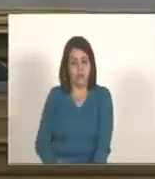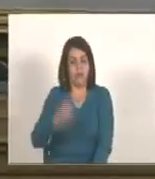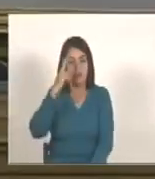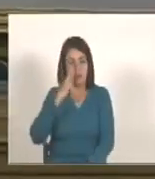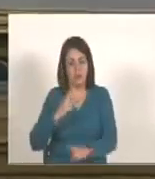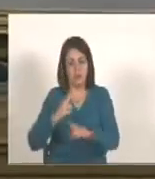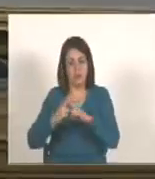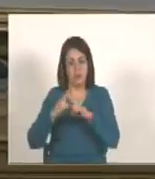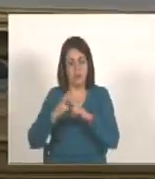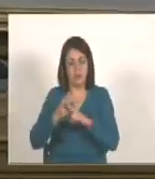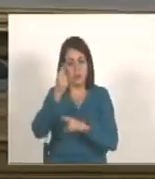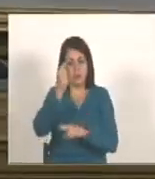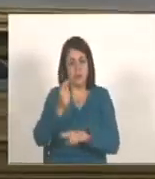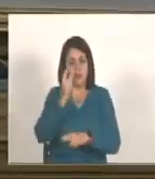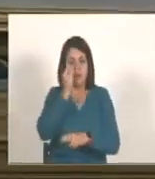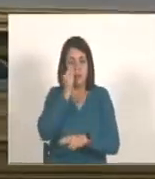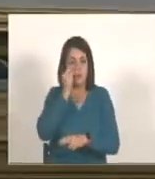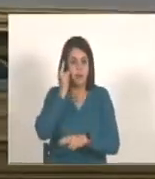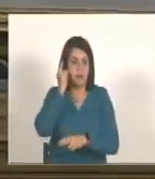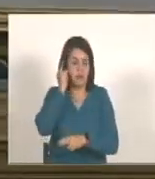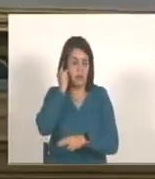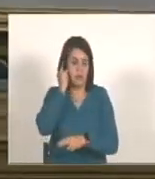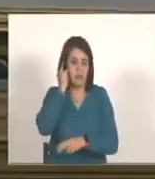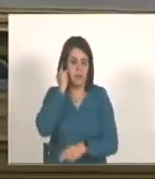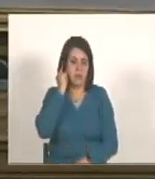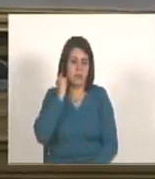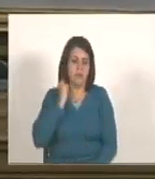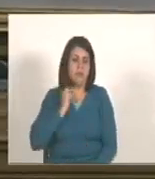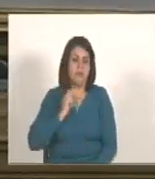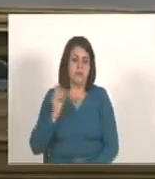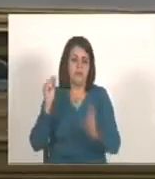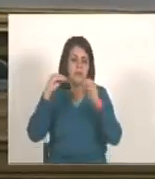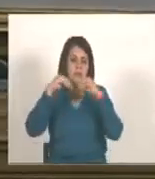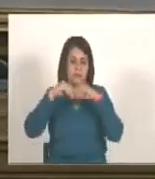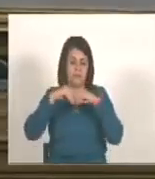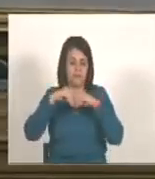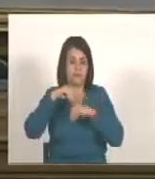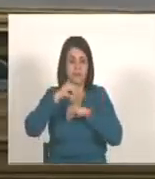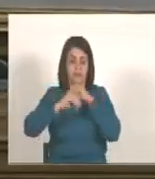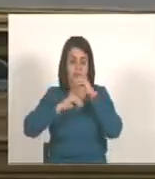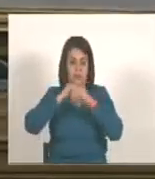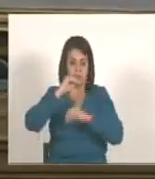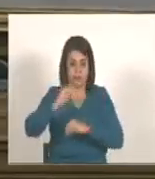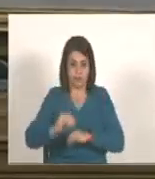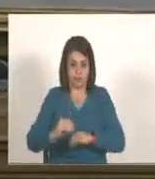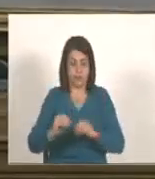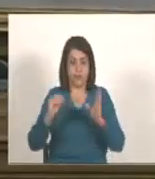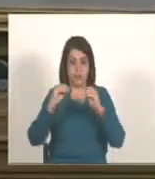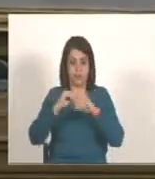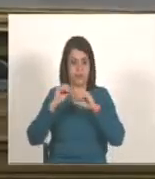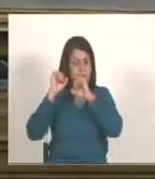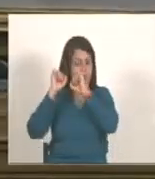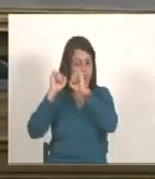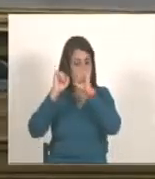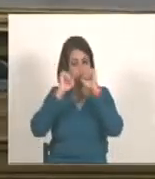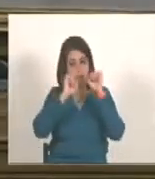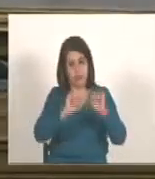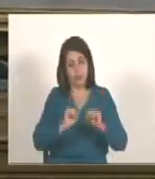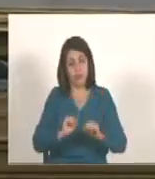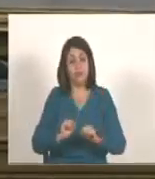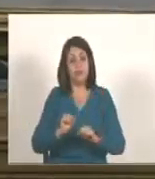las honorables diputadas y los honorables diputados que estén a favor del acuerdo en repudio